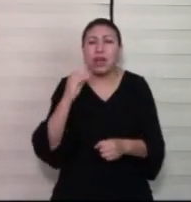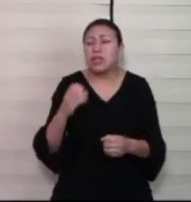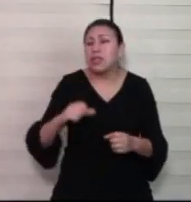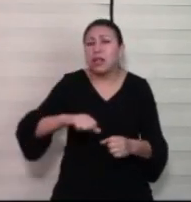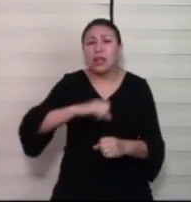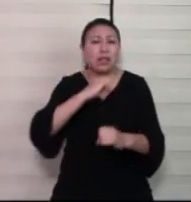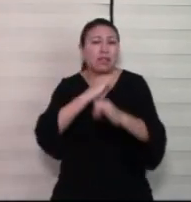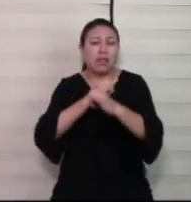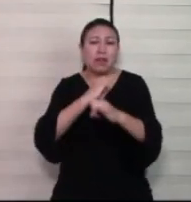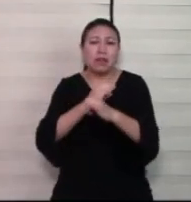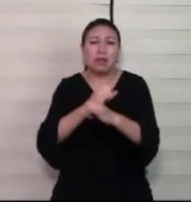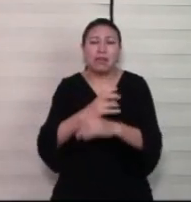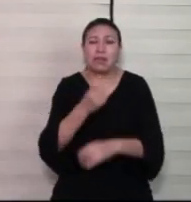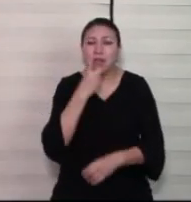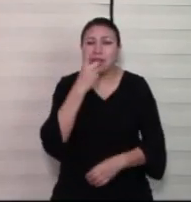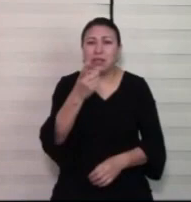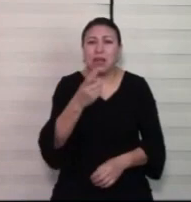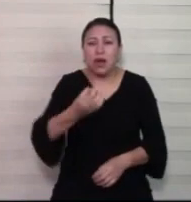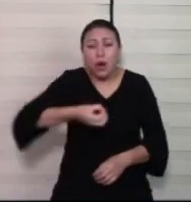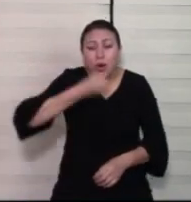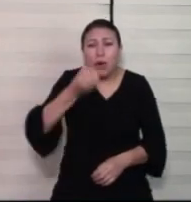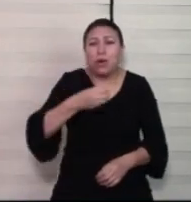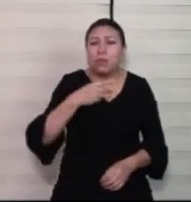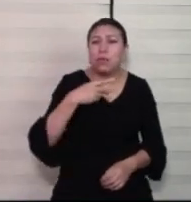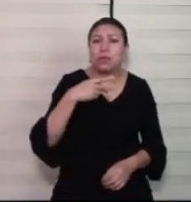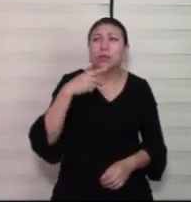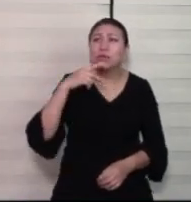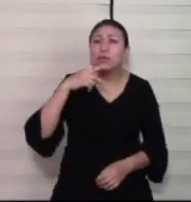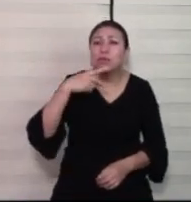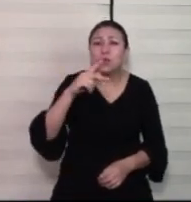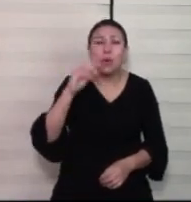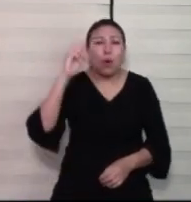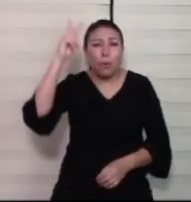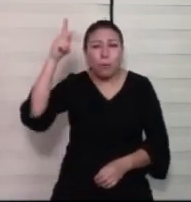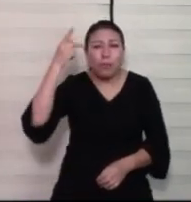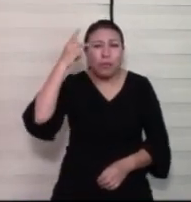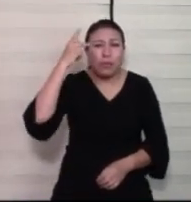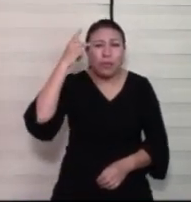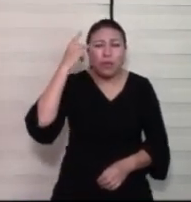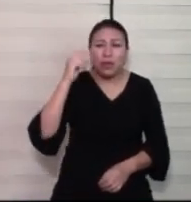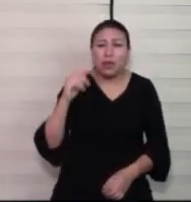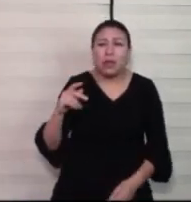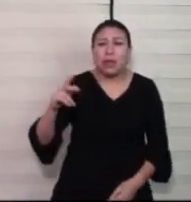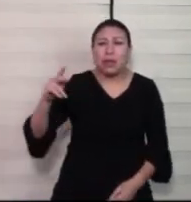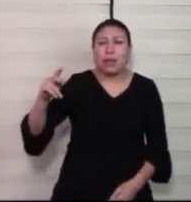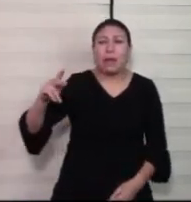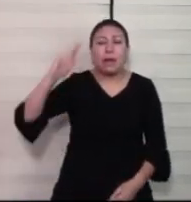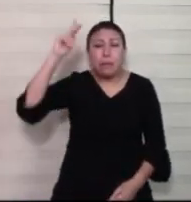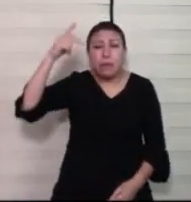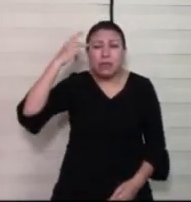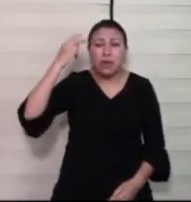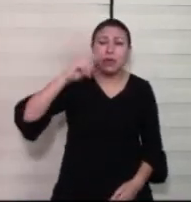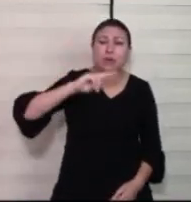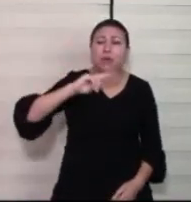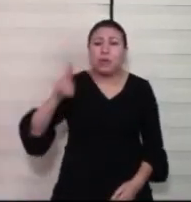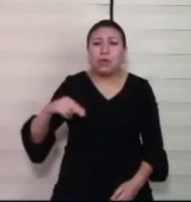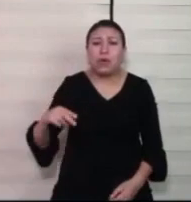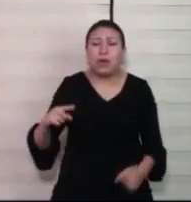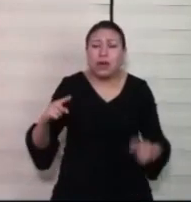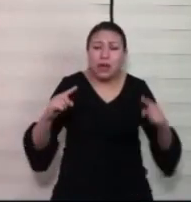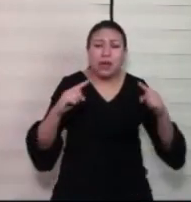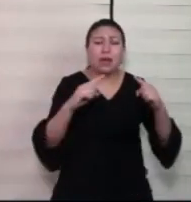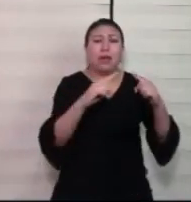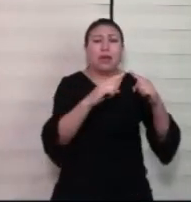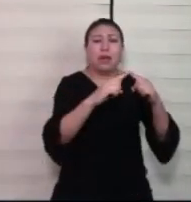comunicación, decía, ore por su pastor. Él nunca ha pastoreado una iglesia en